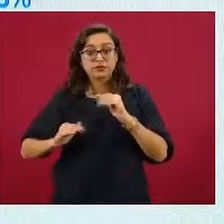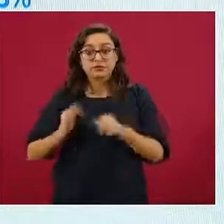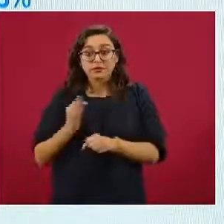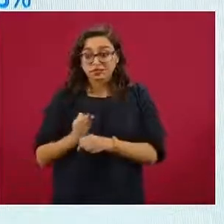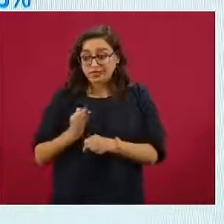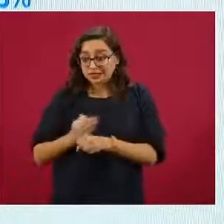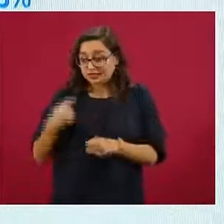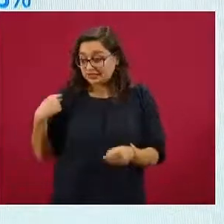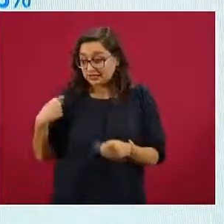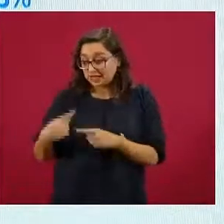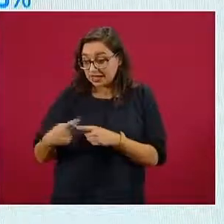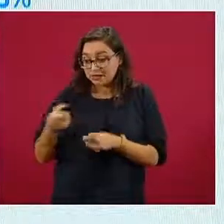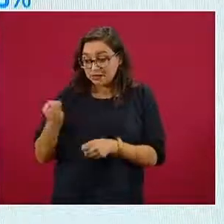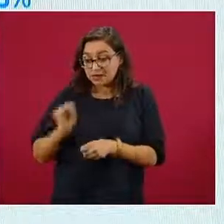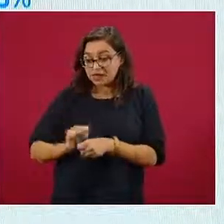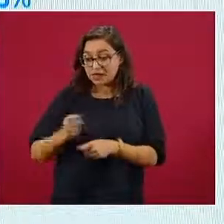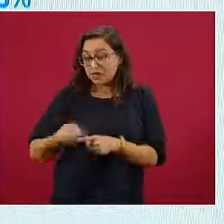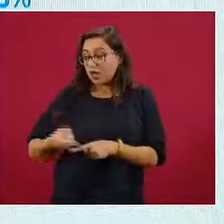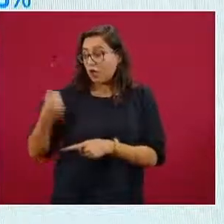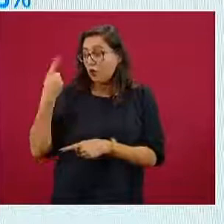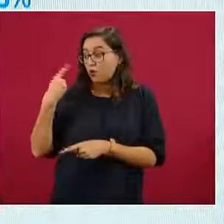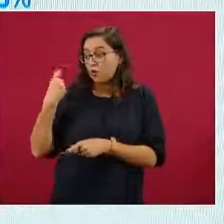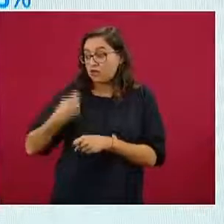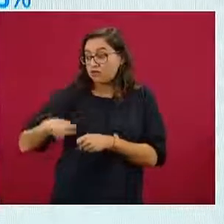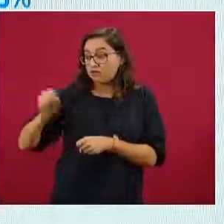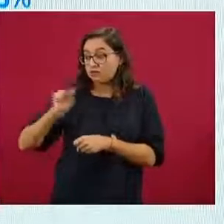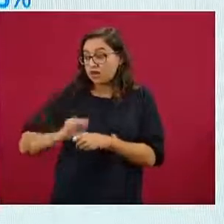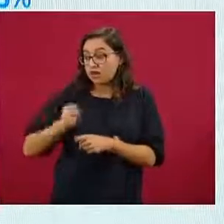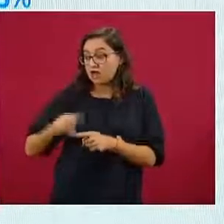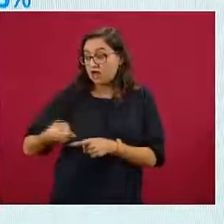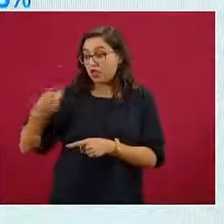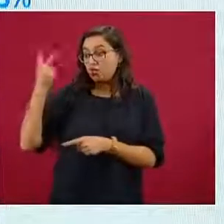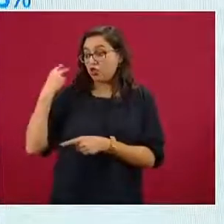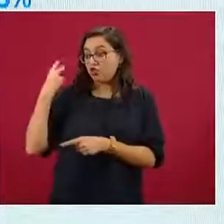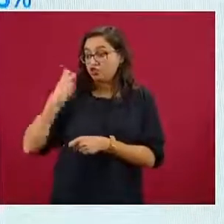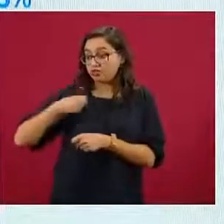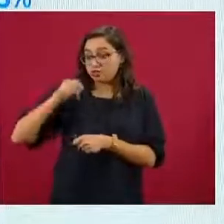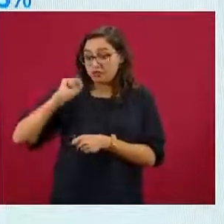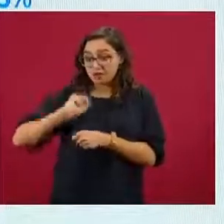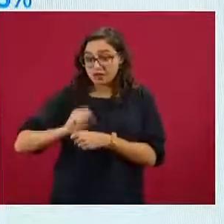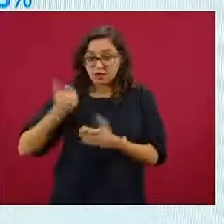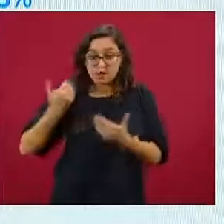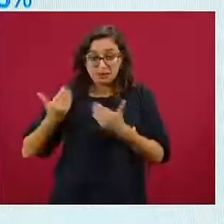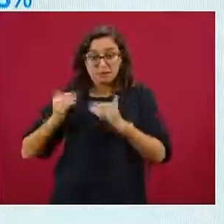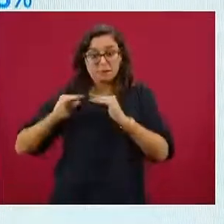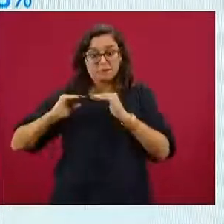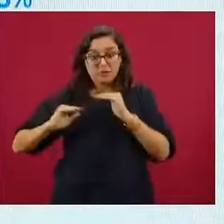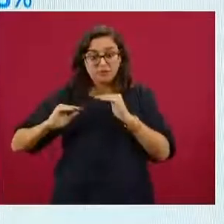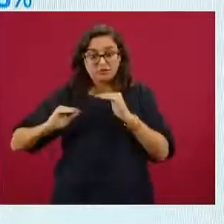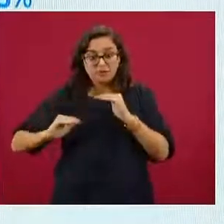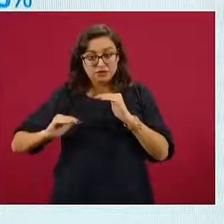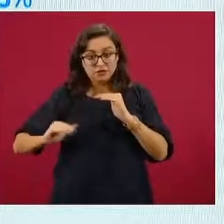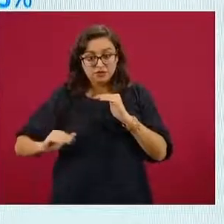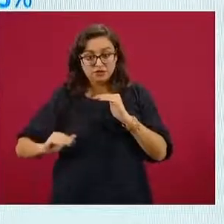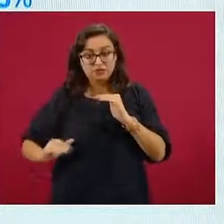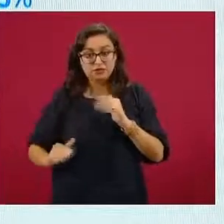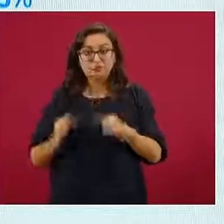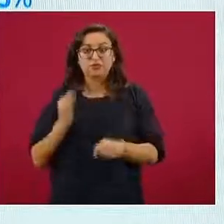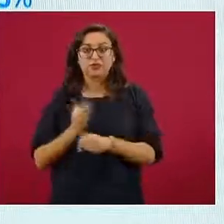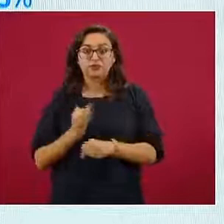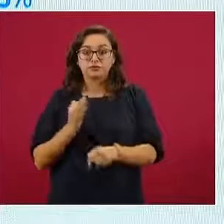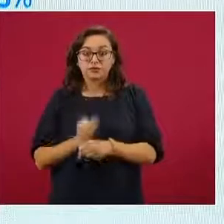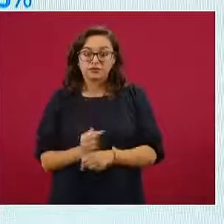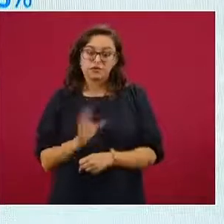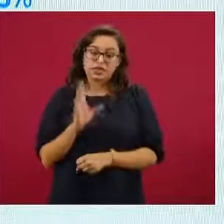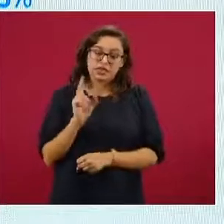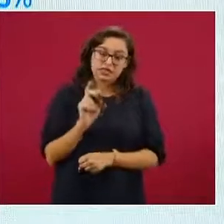esta semana hay menos casos que la semana anterior. Hasta que llegamos precisamente a la semana 39 con